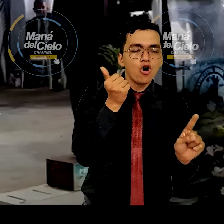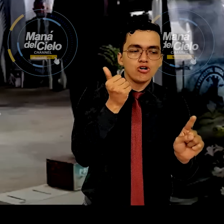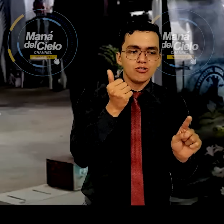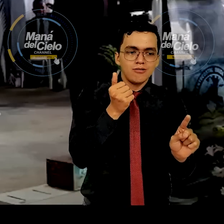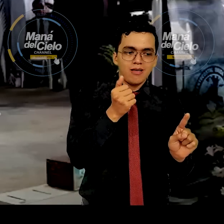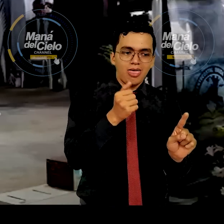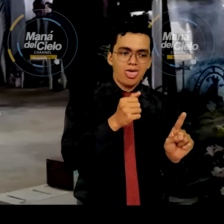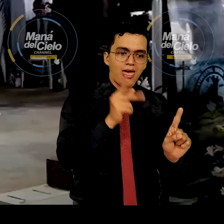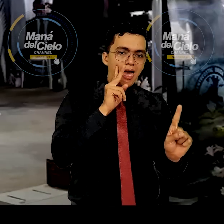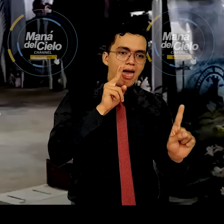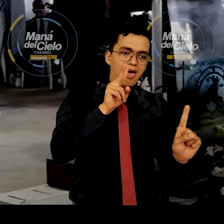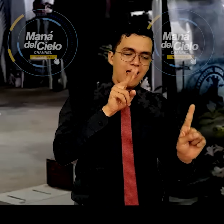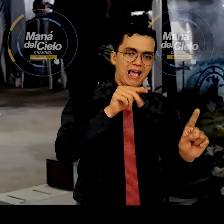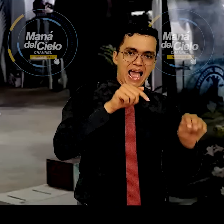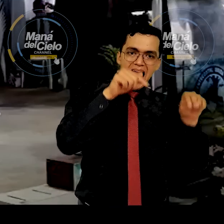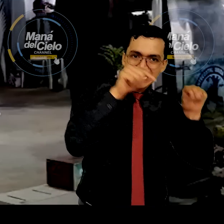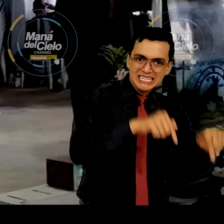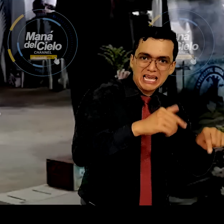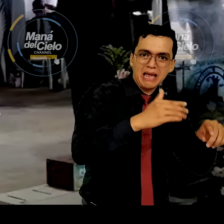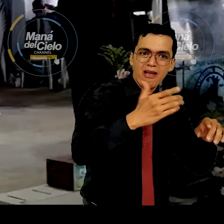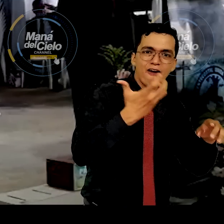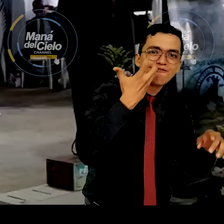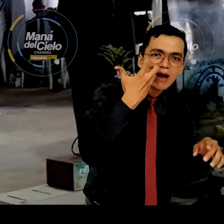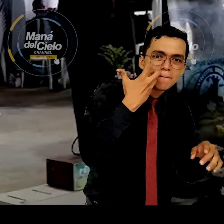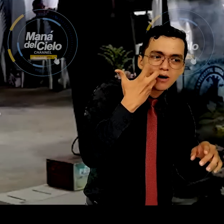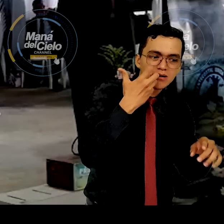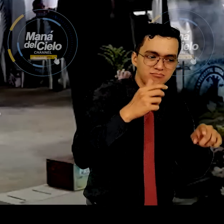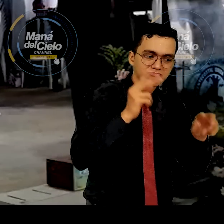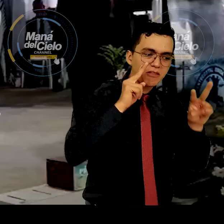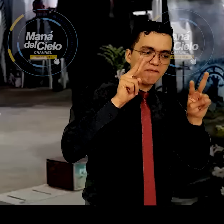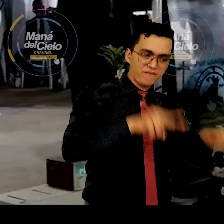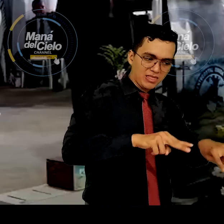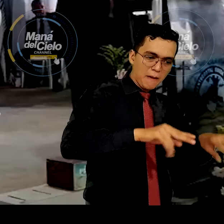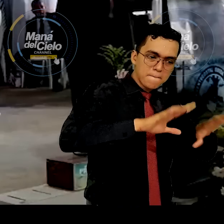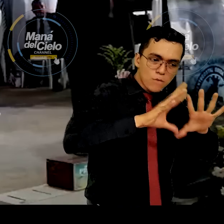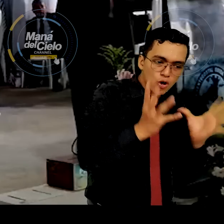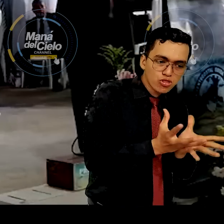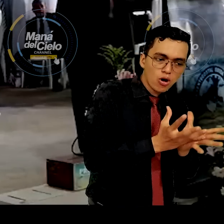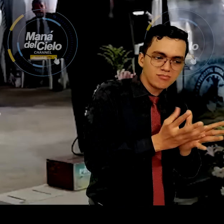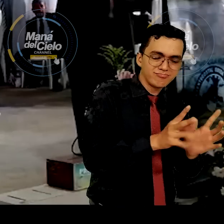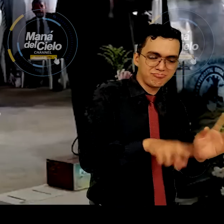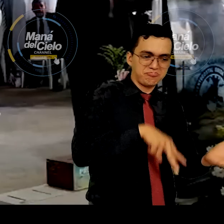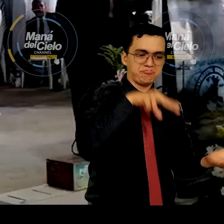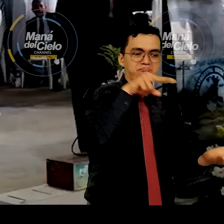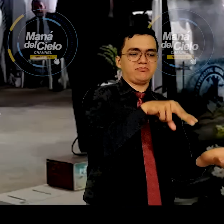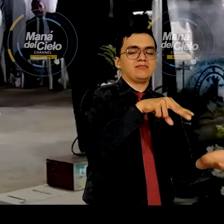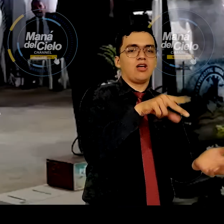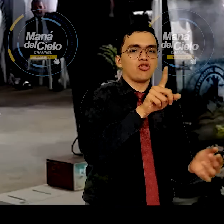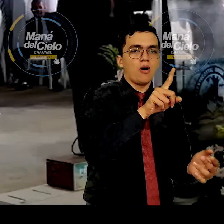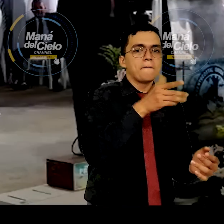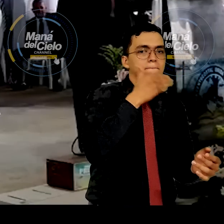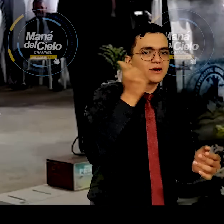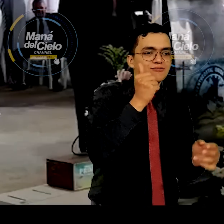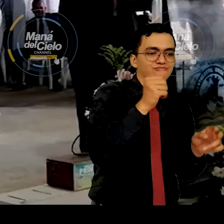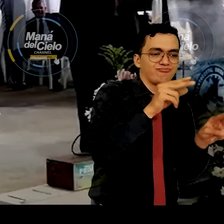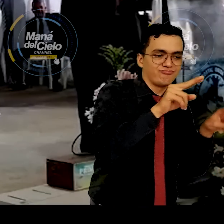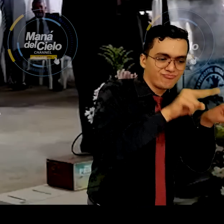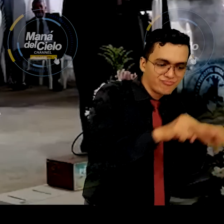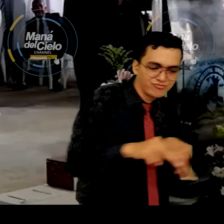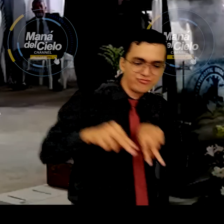Nuestra dependencia es total de parte de Dios. No es una idea